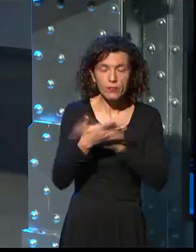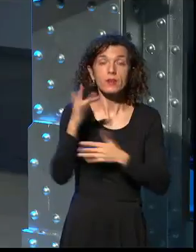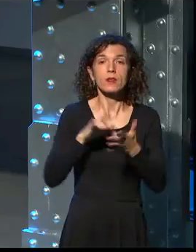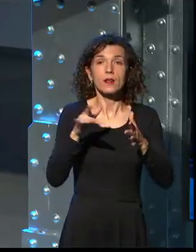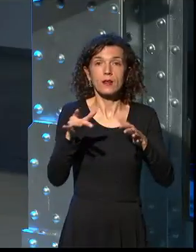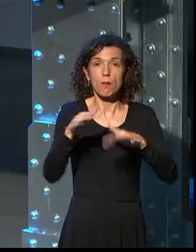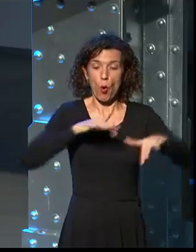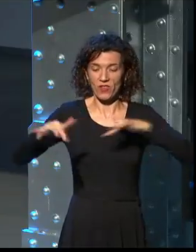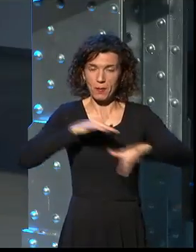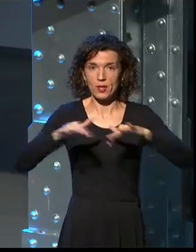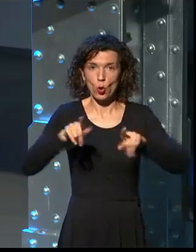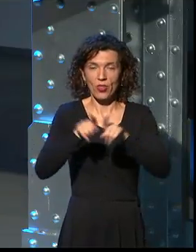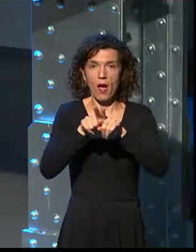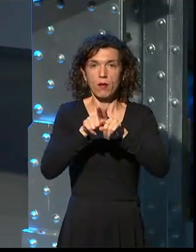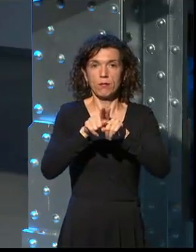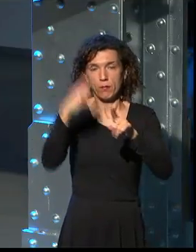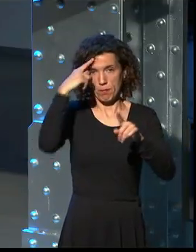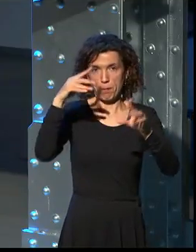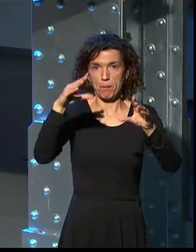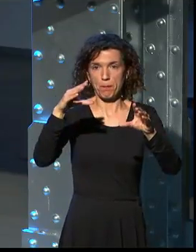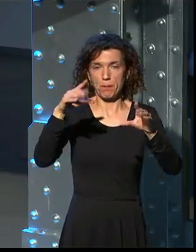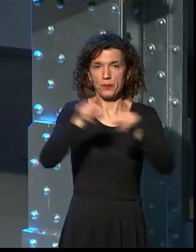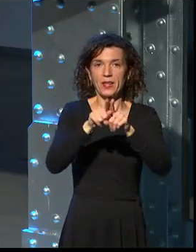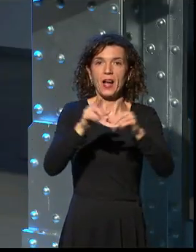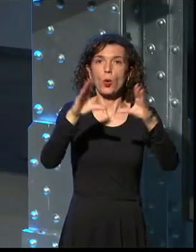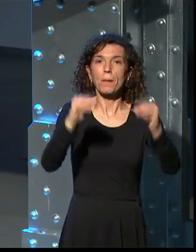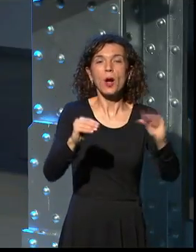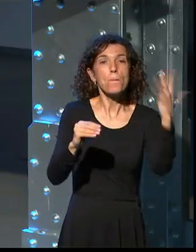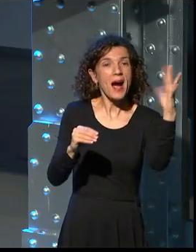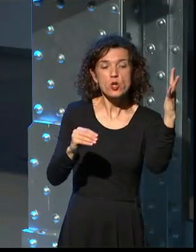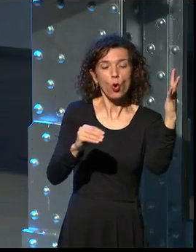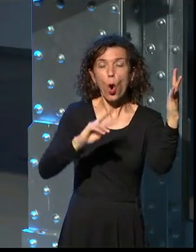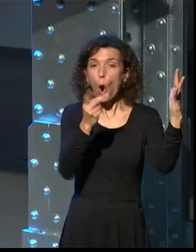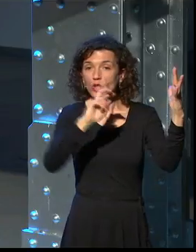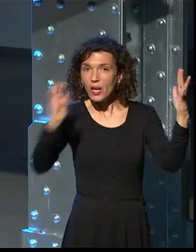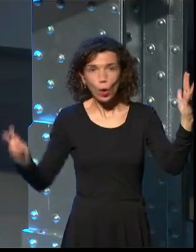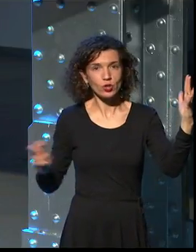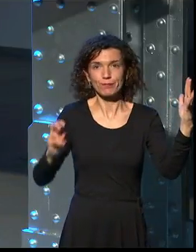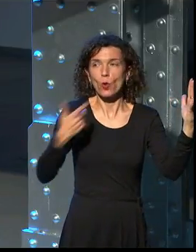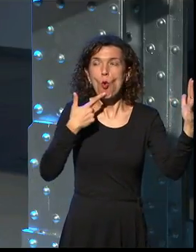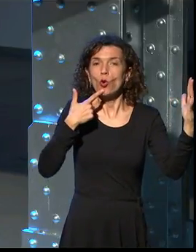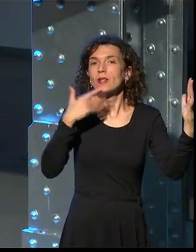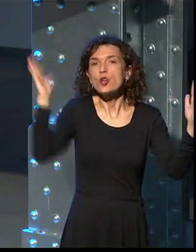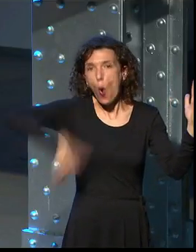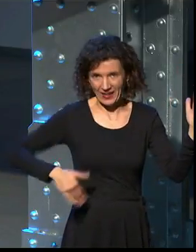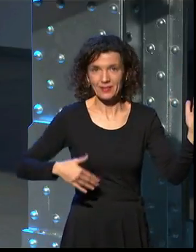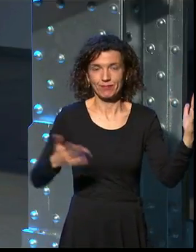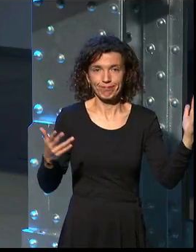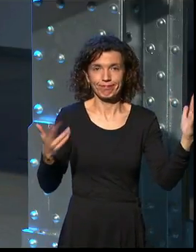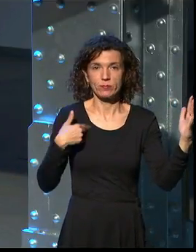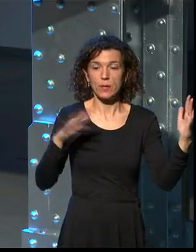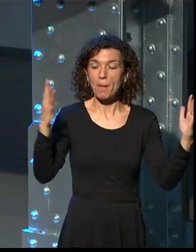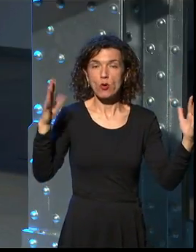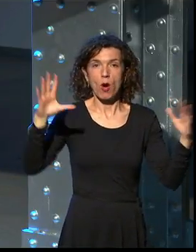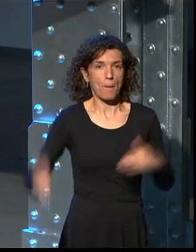excitación va a generar inhibición en todo aquello que no es la mano que se mueve. Entonces vamos a suprimir la